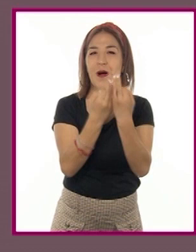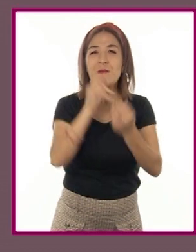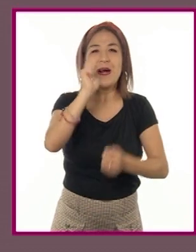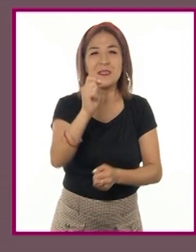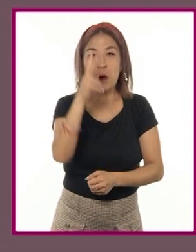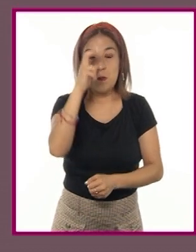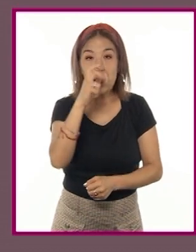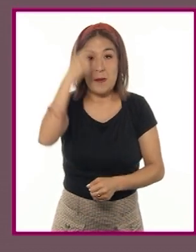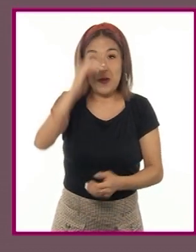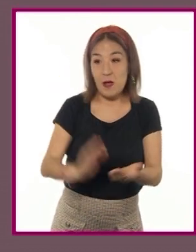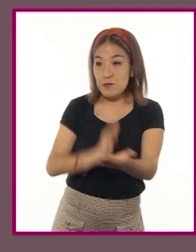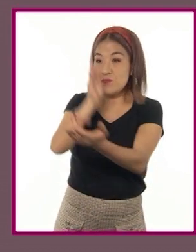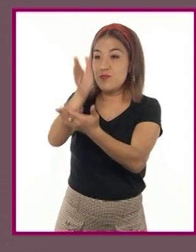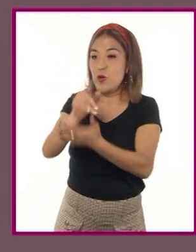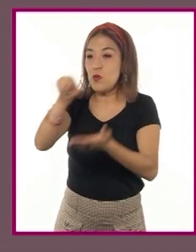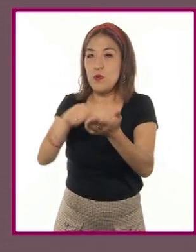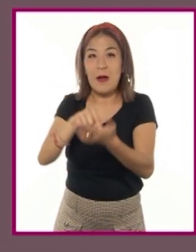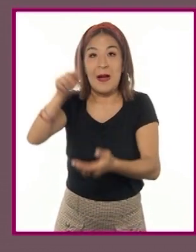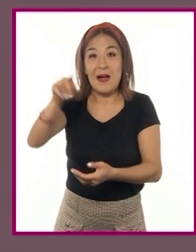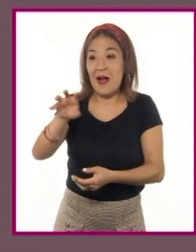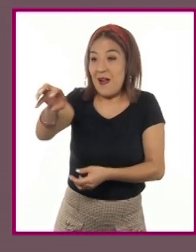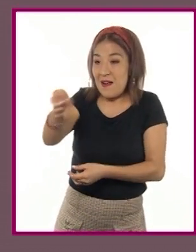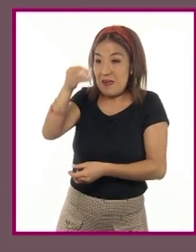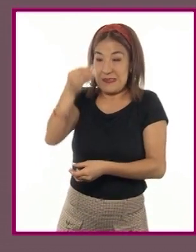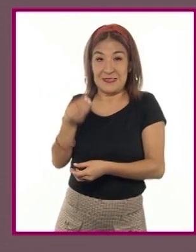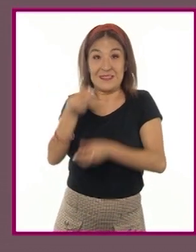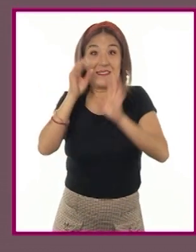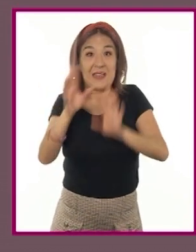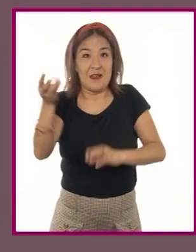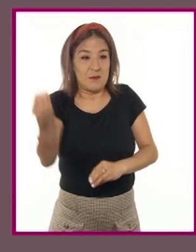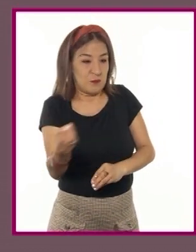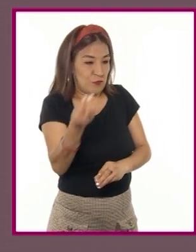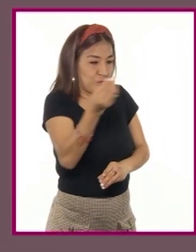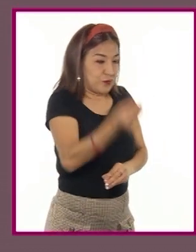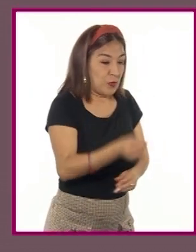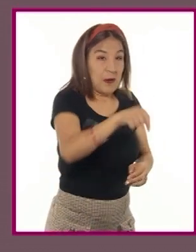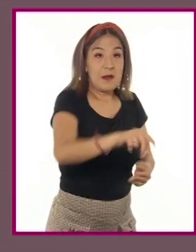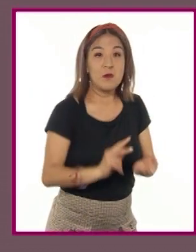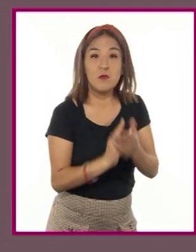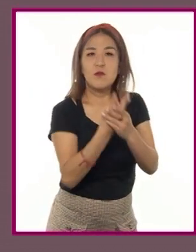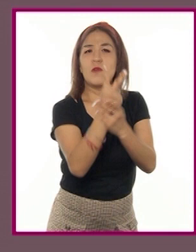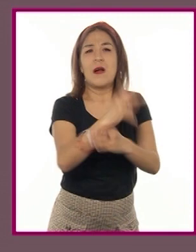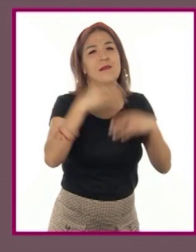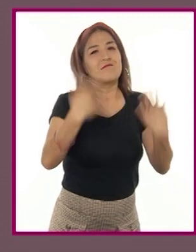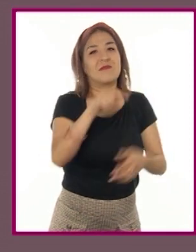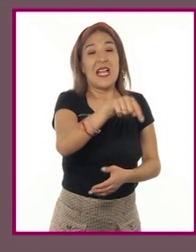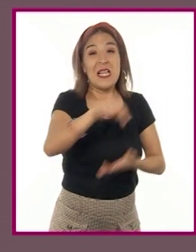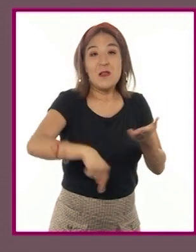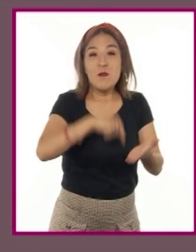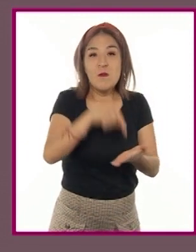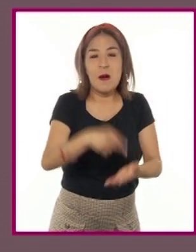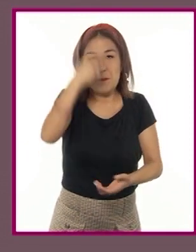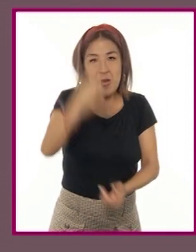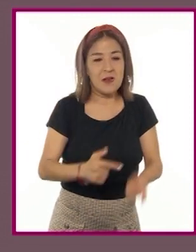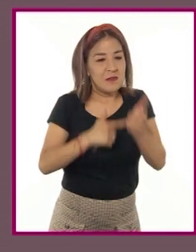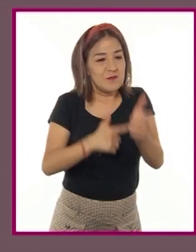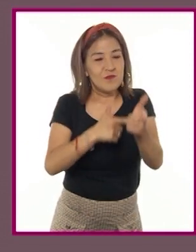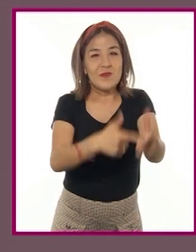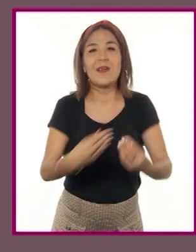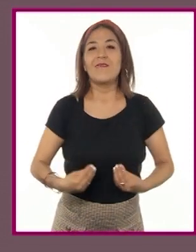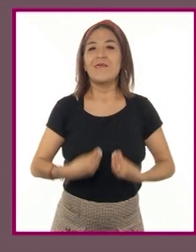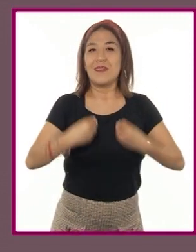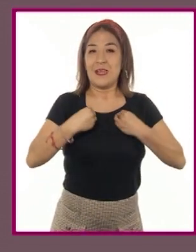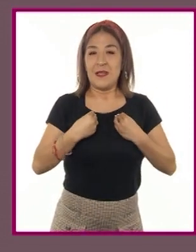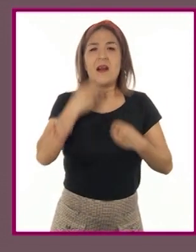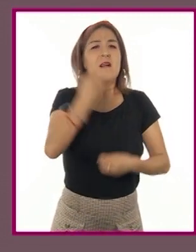este pueblo. Y a partir de esa gran hazaña, esta planta ocupó un lugar supremo en el mantenimiento de la vida.